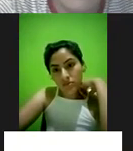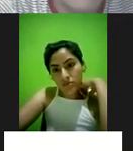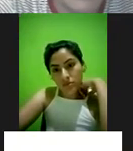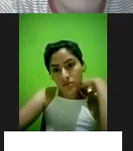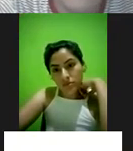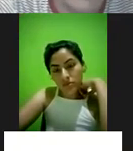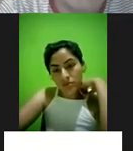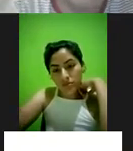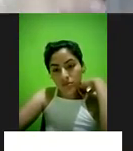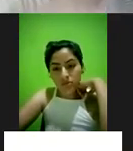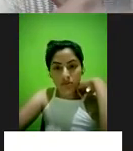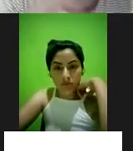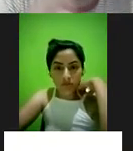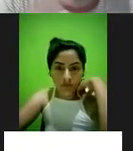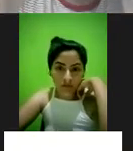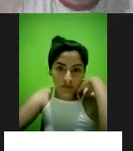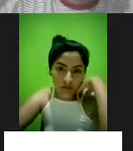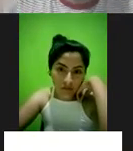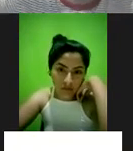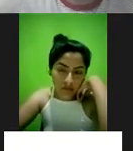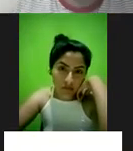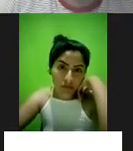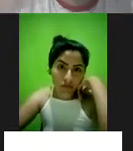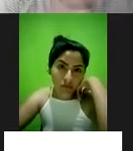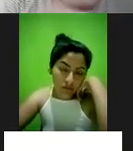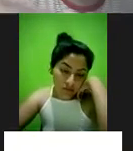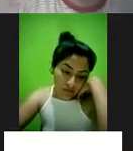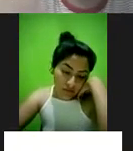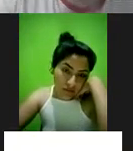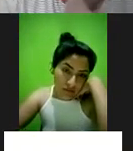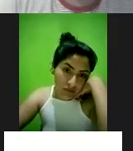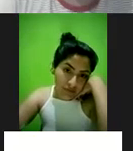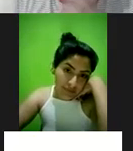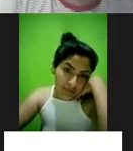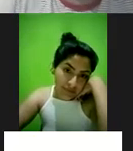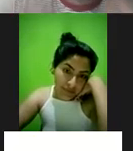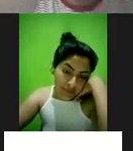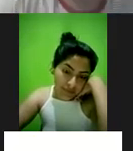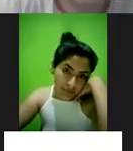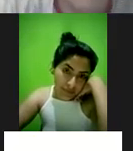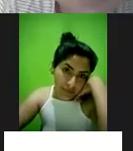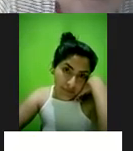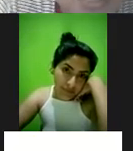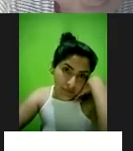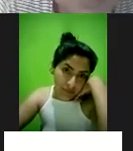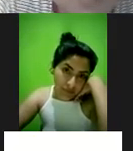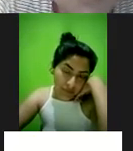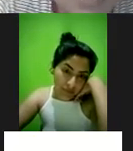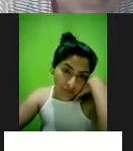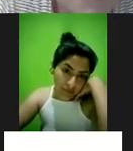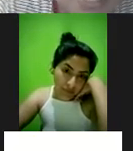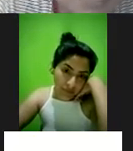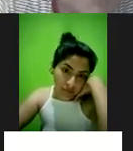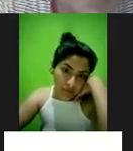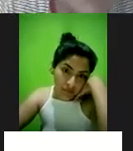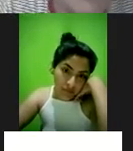lo más superficialmente, porque obviamente vamos a estar en sistema tegumentario a detalle. Ahorita estamos avanzando los aparatos y sistemas que vamos a avanzar próximamente. Este es, por ejemplo,